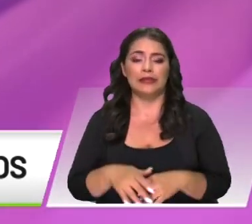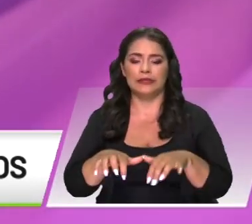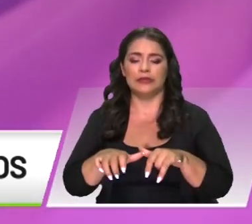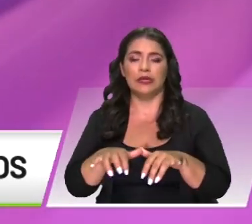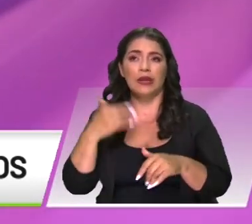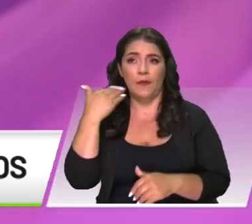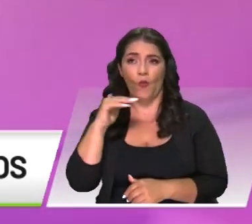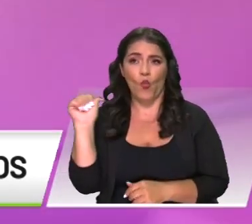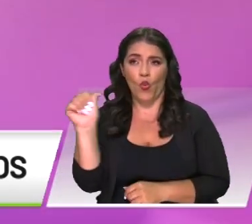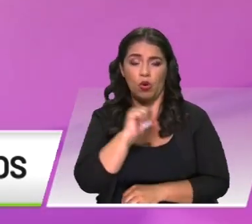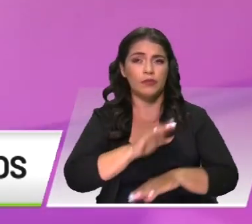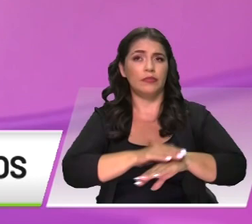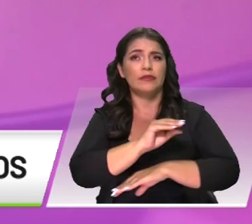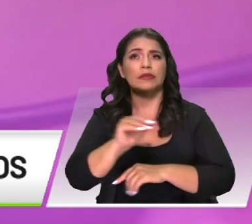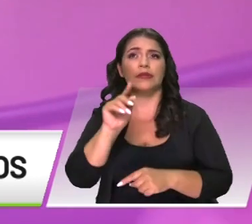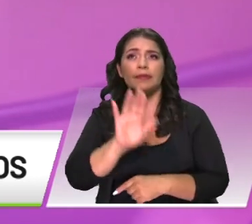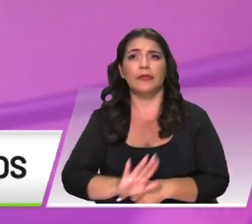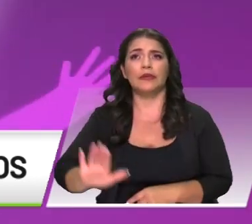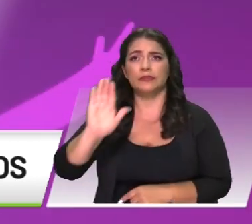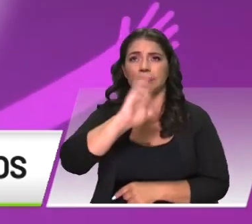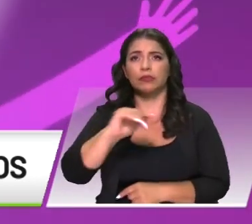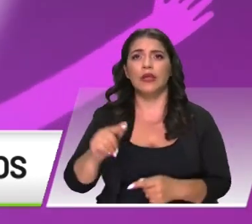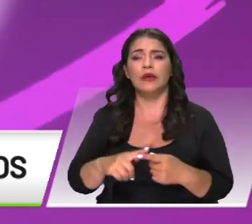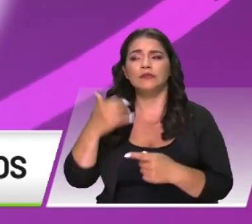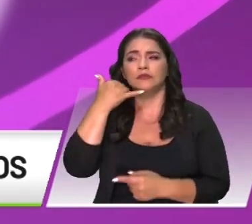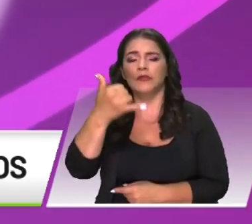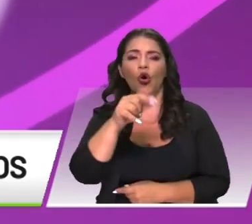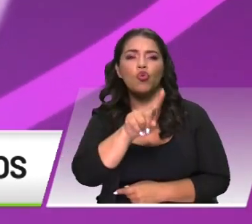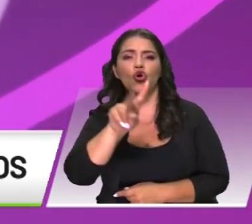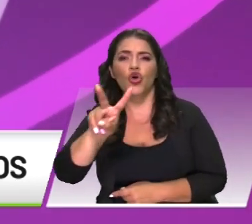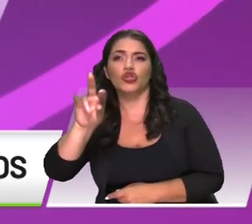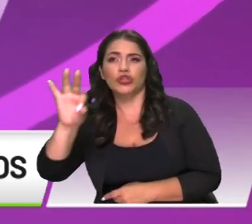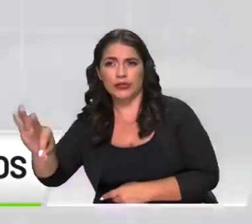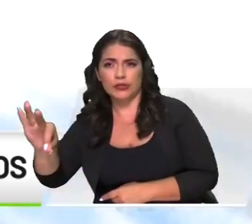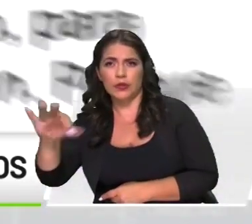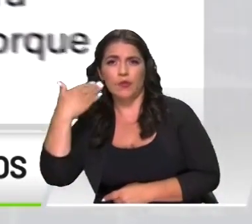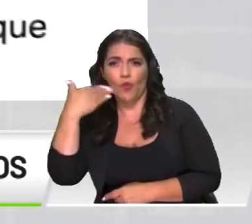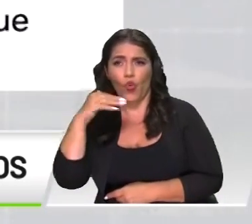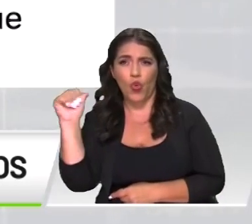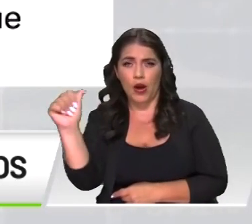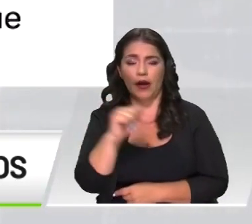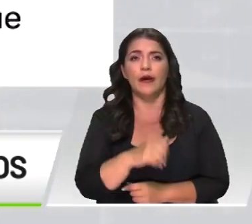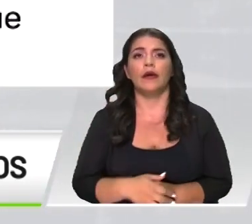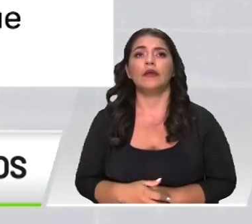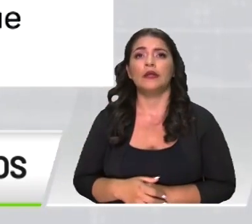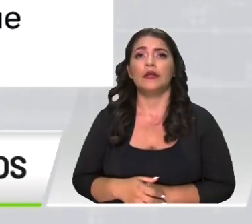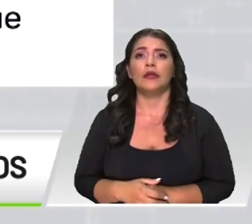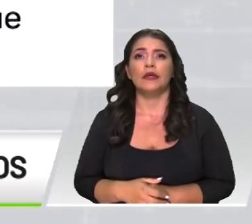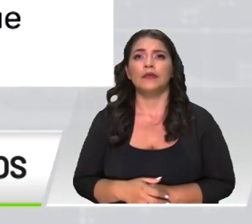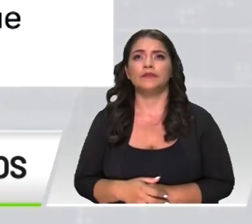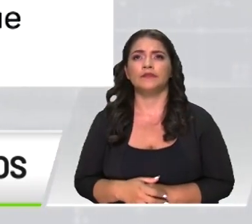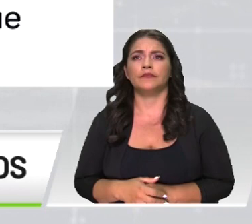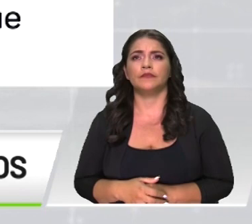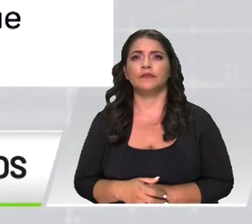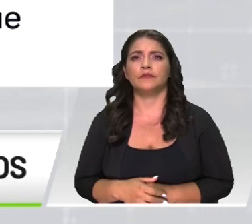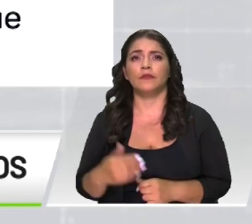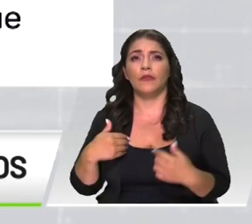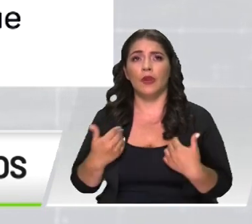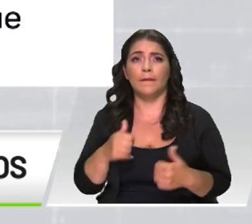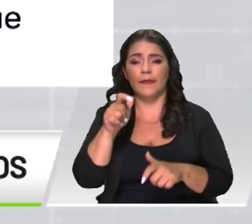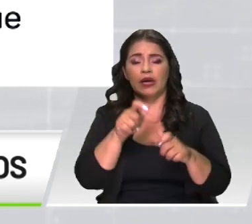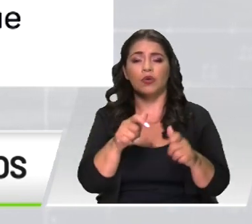departamento de antioquia a través de la línea 123 mujer metropolitana en este mismo periodo de tiempo se ha salvado la vida